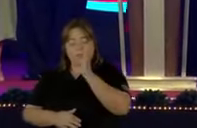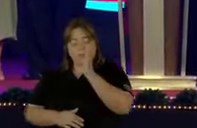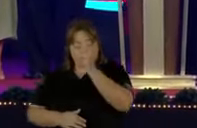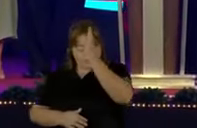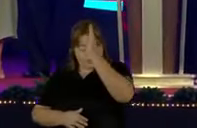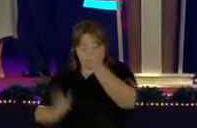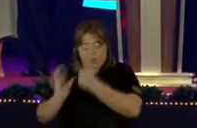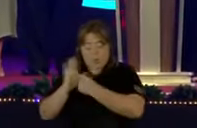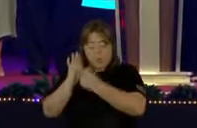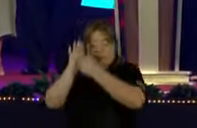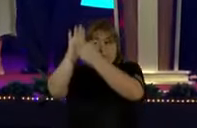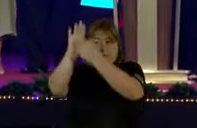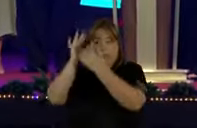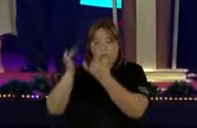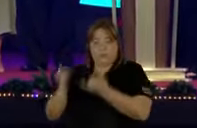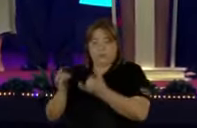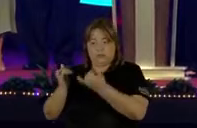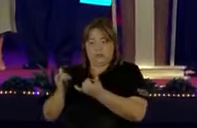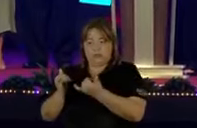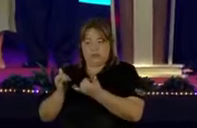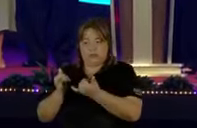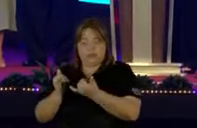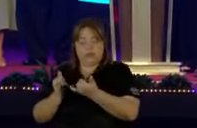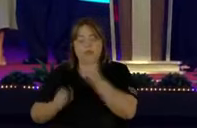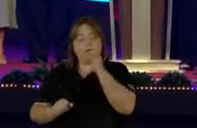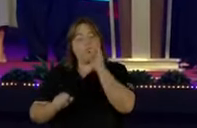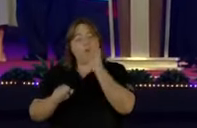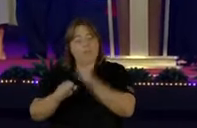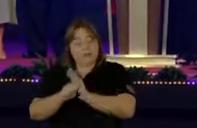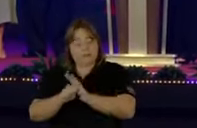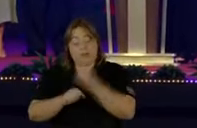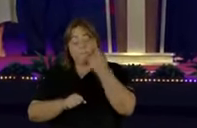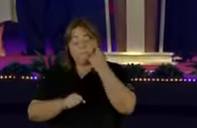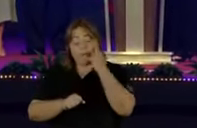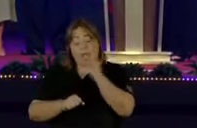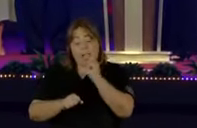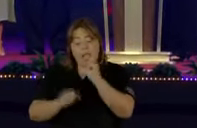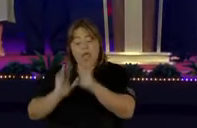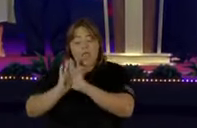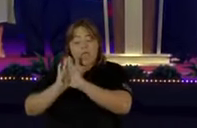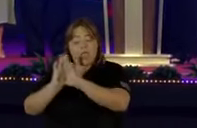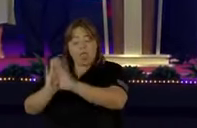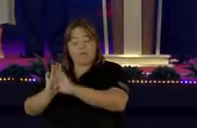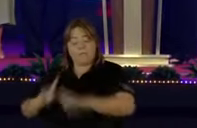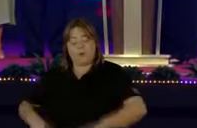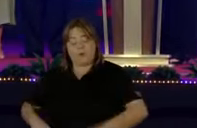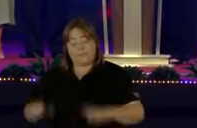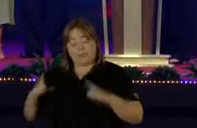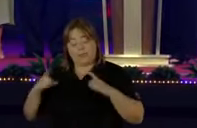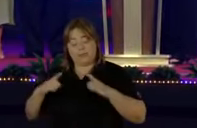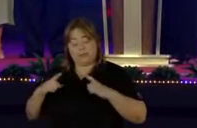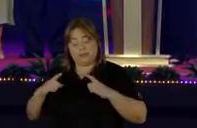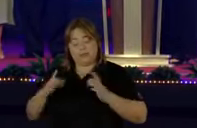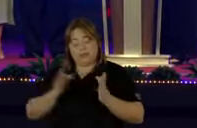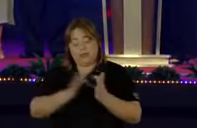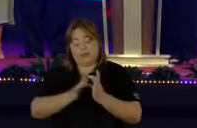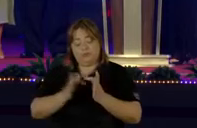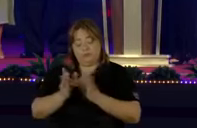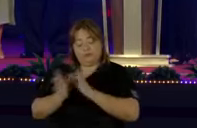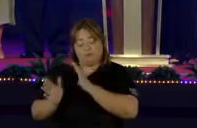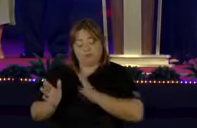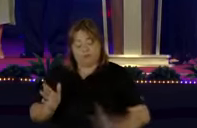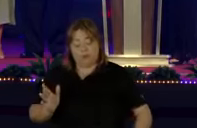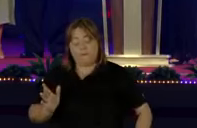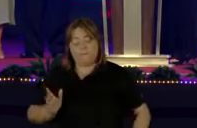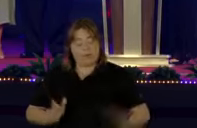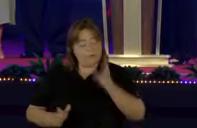aquí, de esa misma manera se comprometen para ser ejemplo de vida cristiana para él. Él va a conocer a Jesús a través del modelaje de ellos,